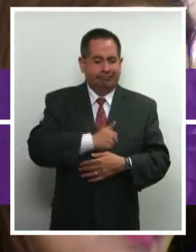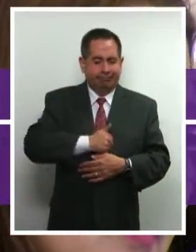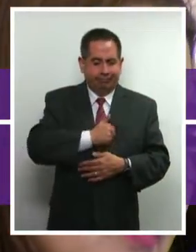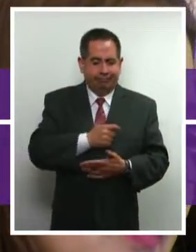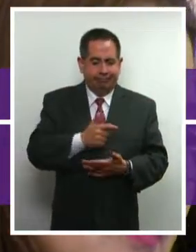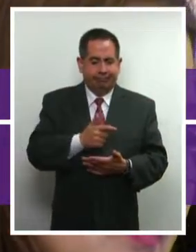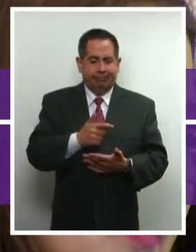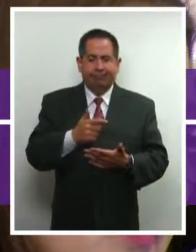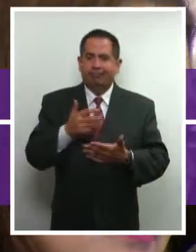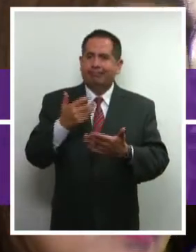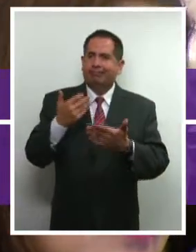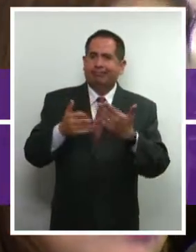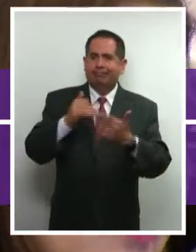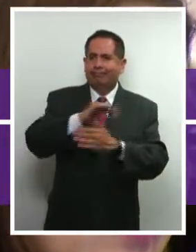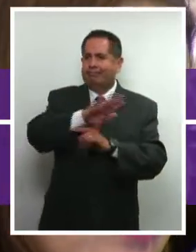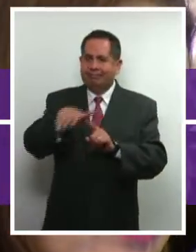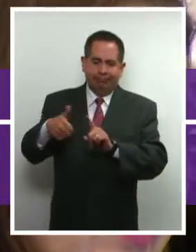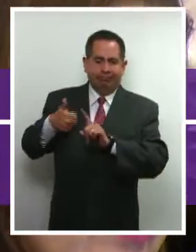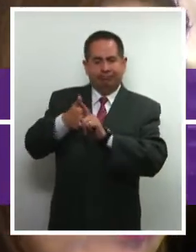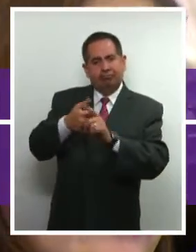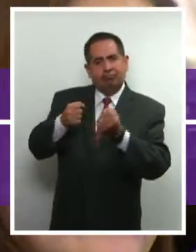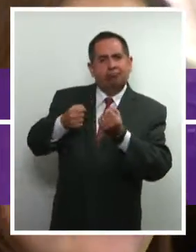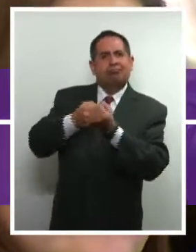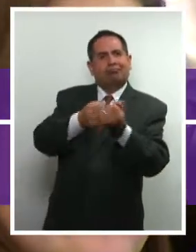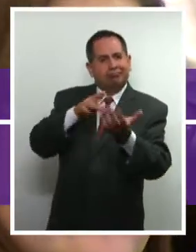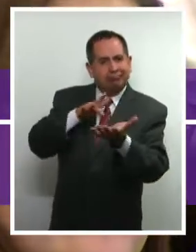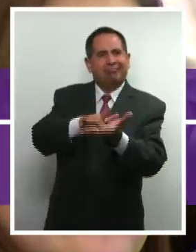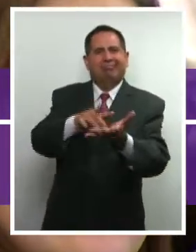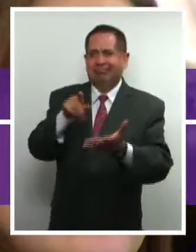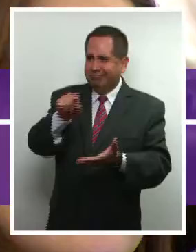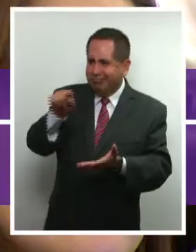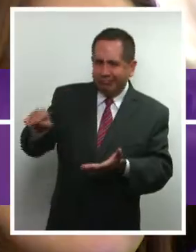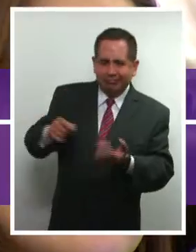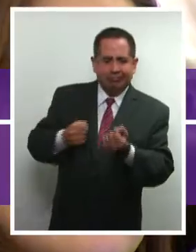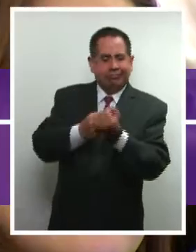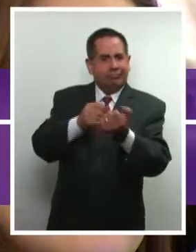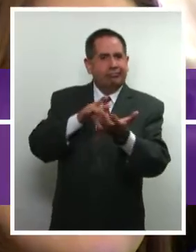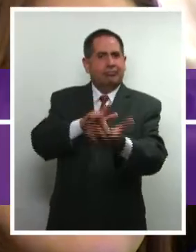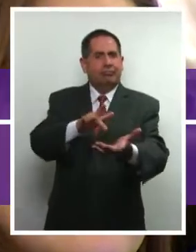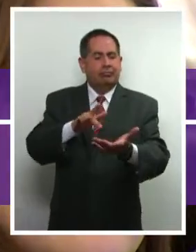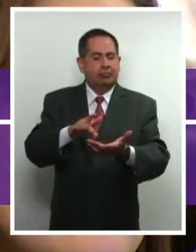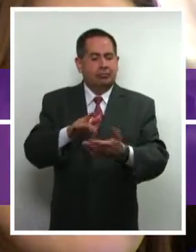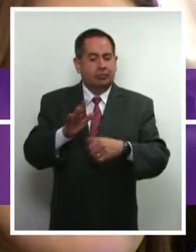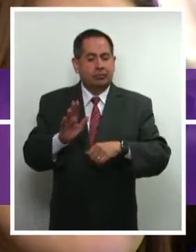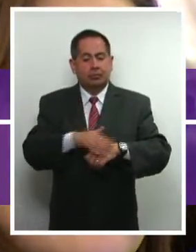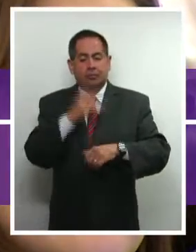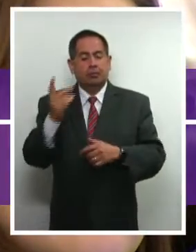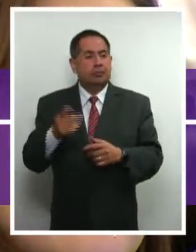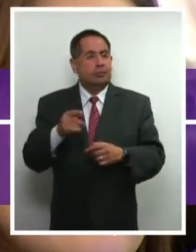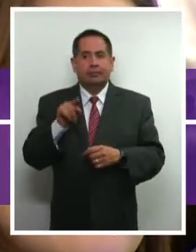el respaldo de quienes debería de tenerlo, porque la